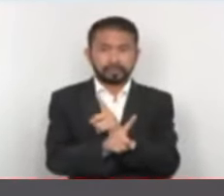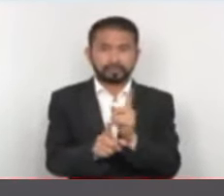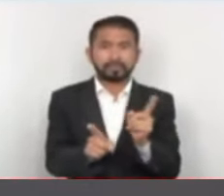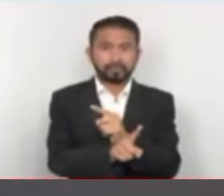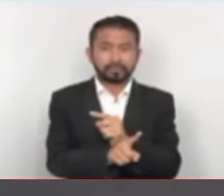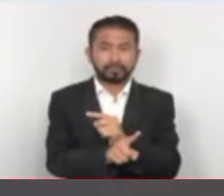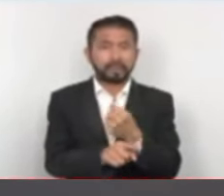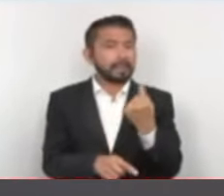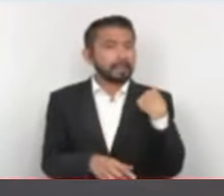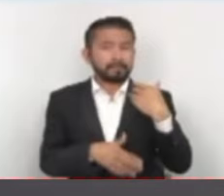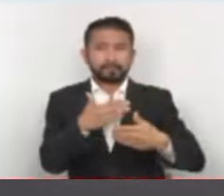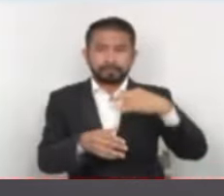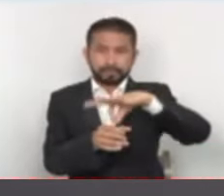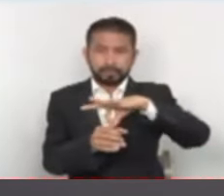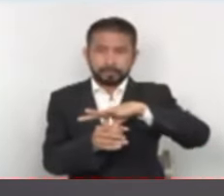en esta votación.